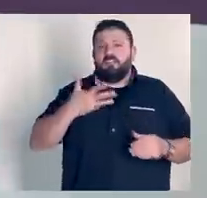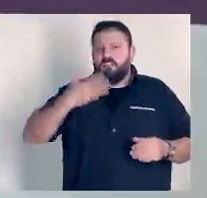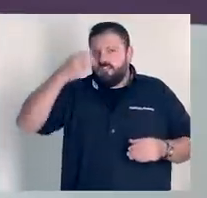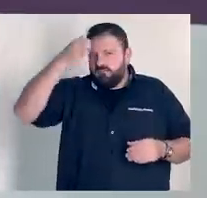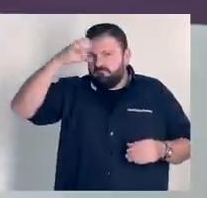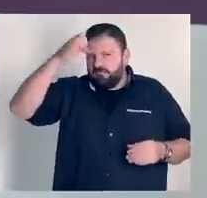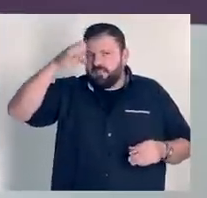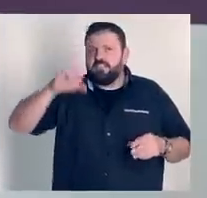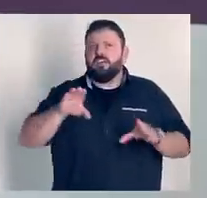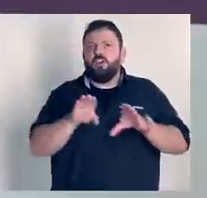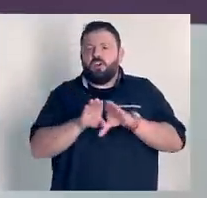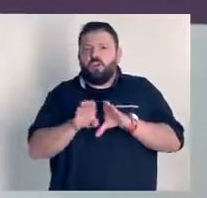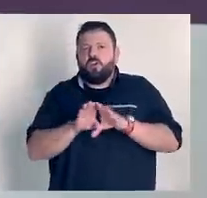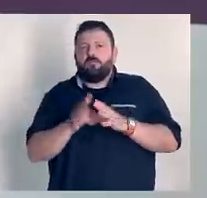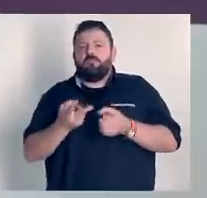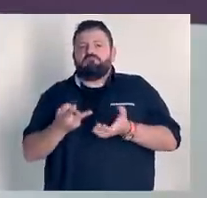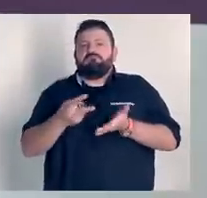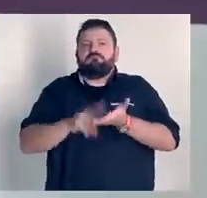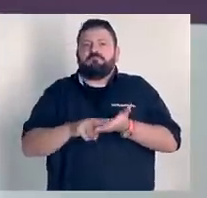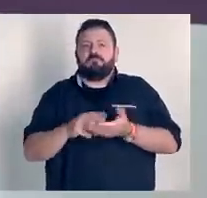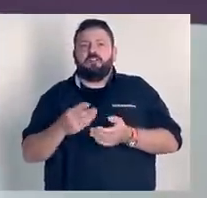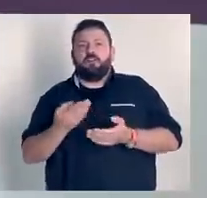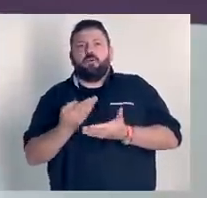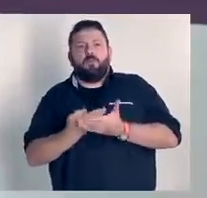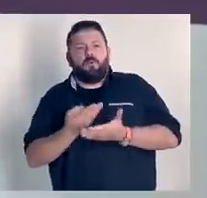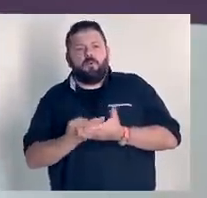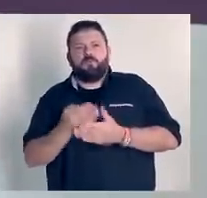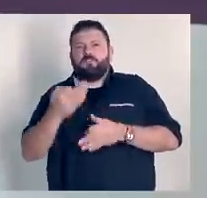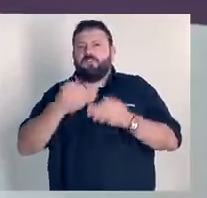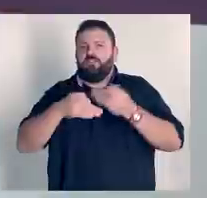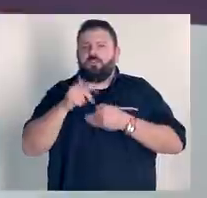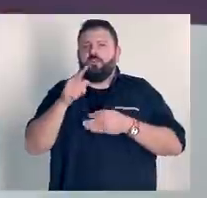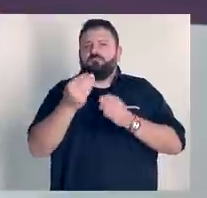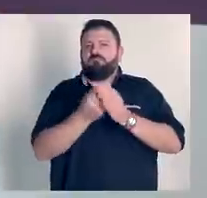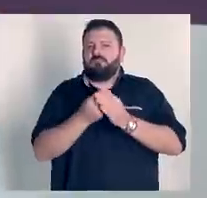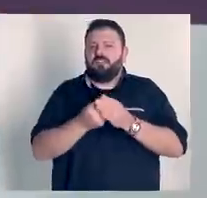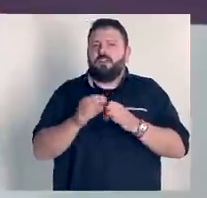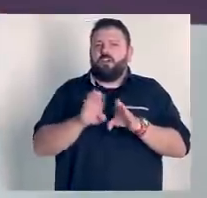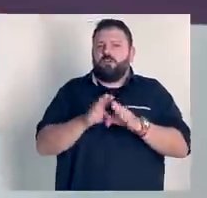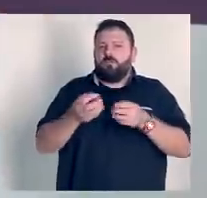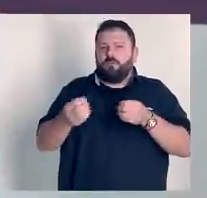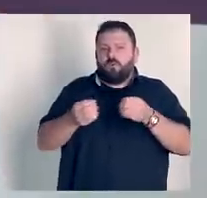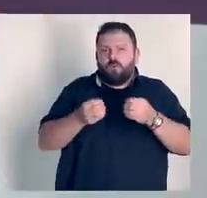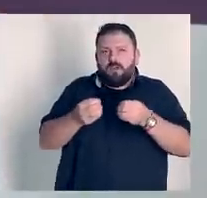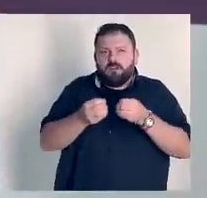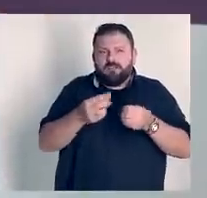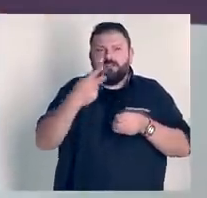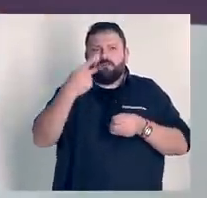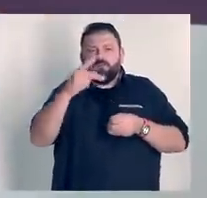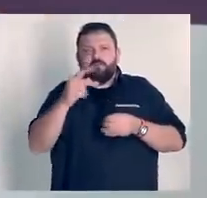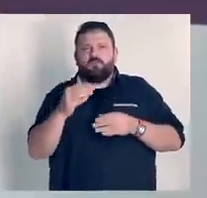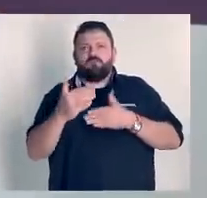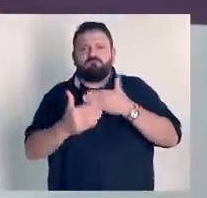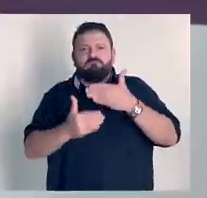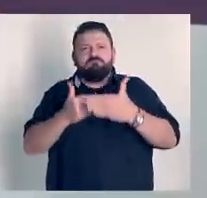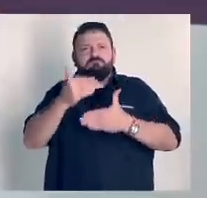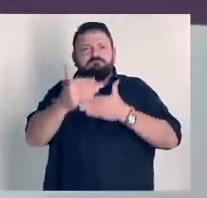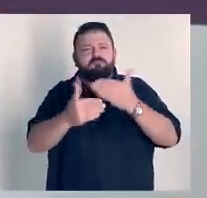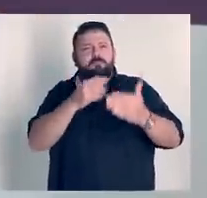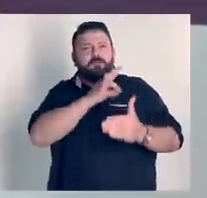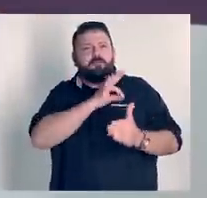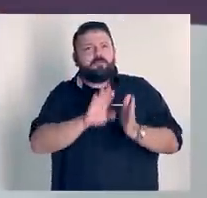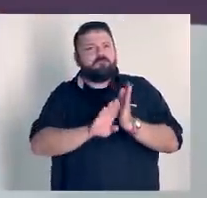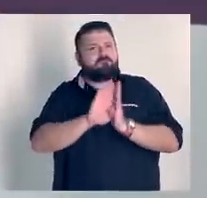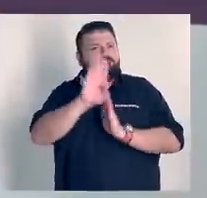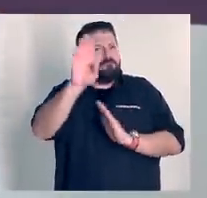cómo duplicar más Bronce Supreme, que son parte clave de crecer tu organización y de ir creciendo en esta carrera que tenemos en